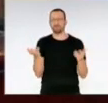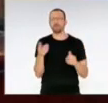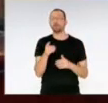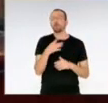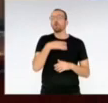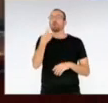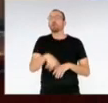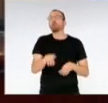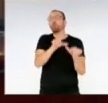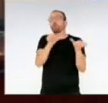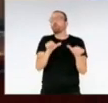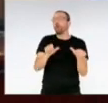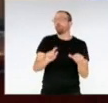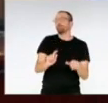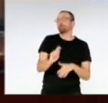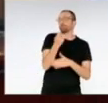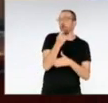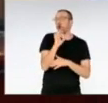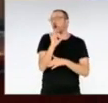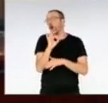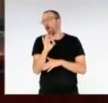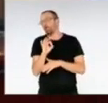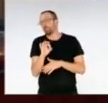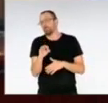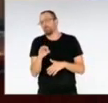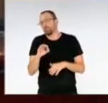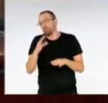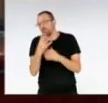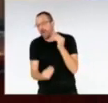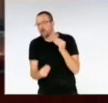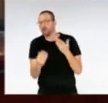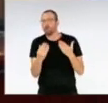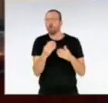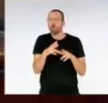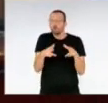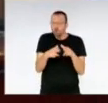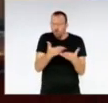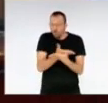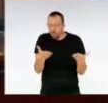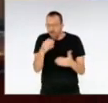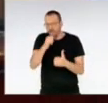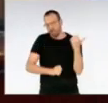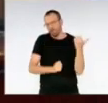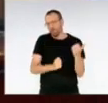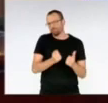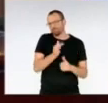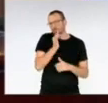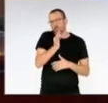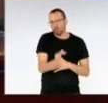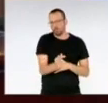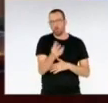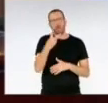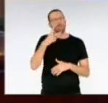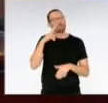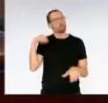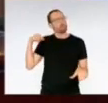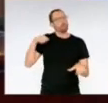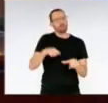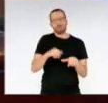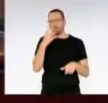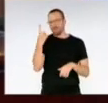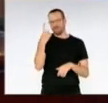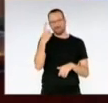pero que venimos con un compromiso con la sociedad herreña. Desde luego somos los que más tenemos experiencia y